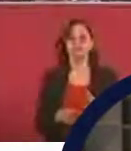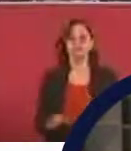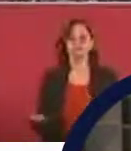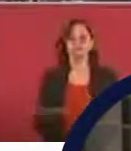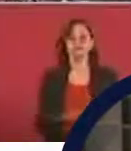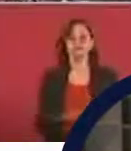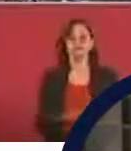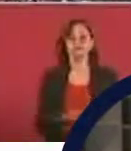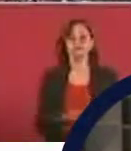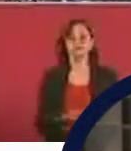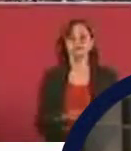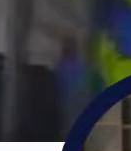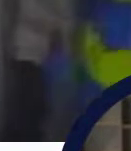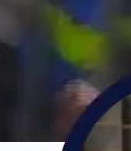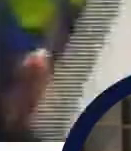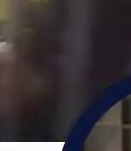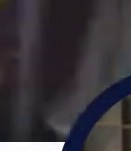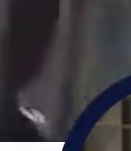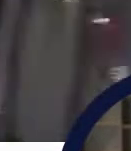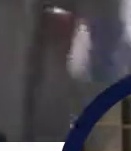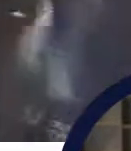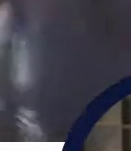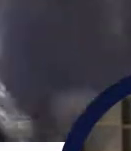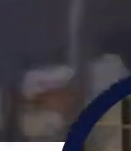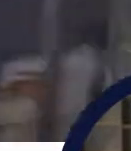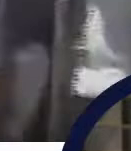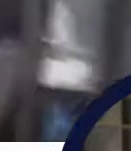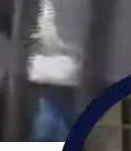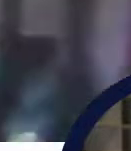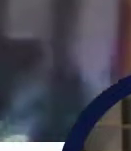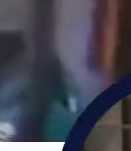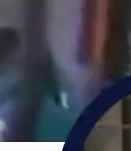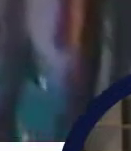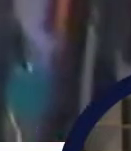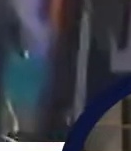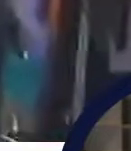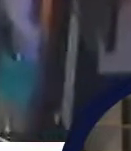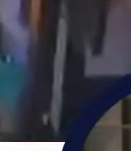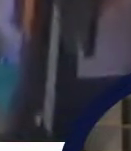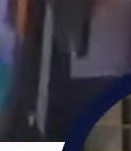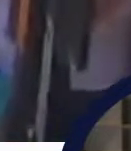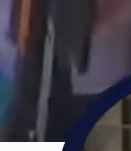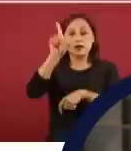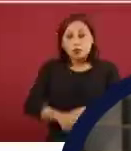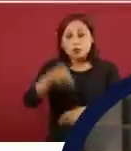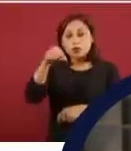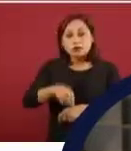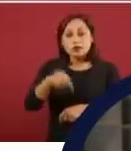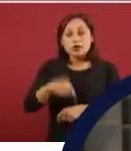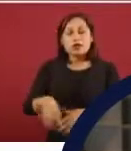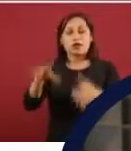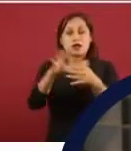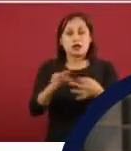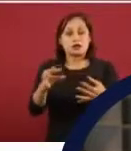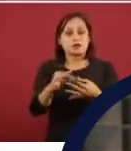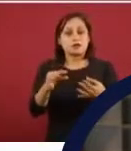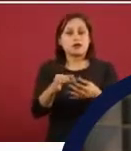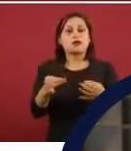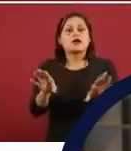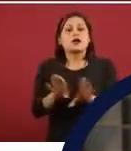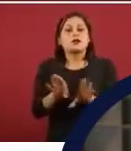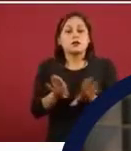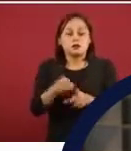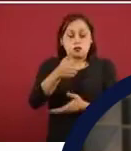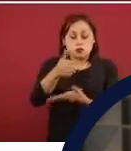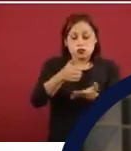etcétera. No tiene que ser con corrupción, por supuesto. Qué bueno que se combata la corrupción, qué bueno que se hagan las cosas